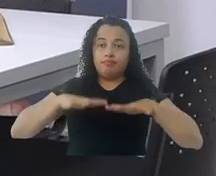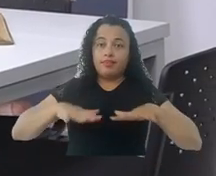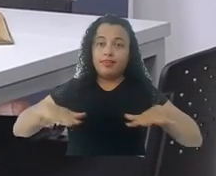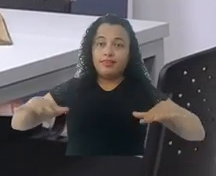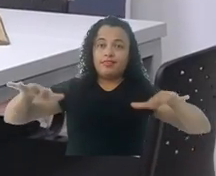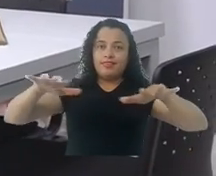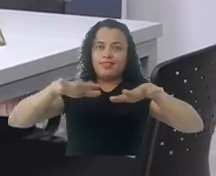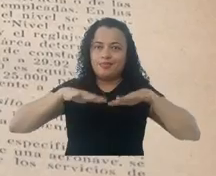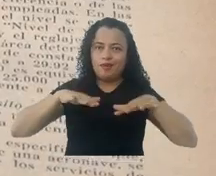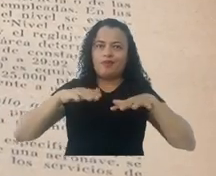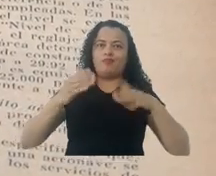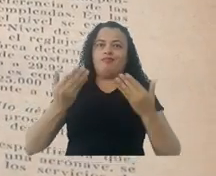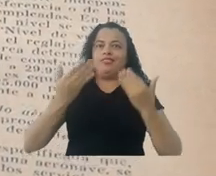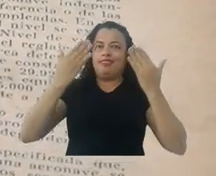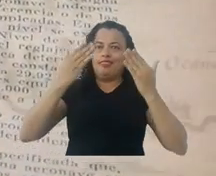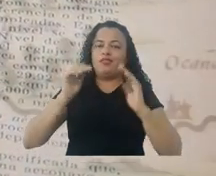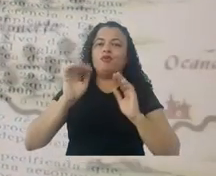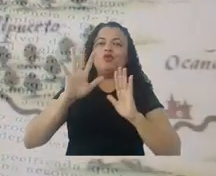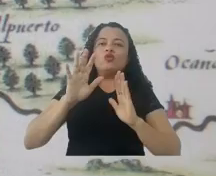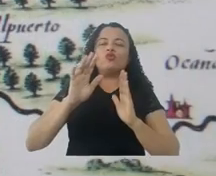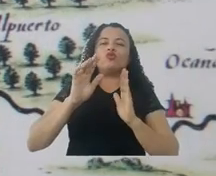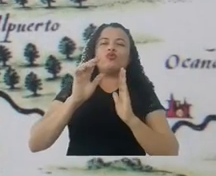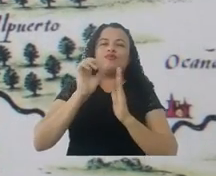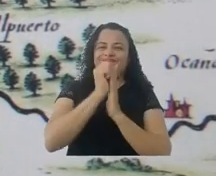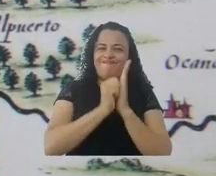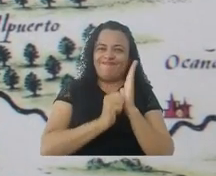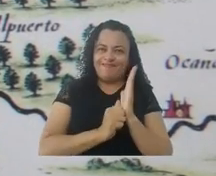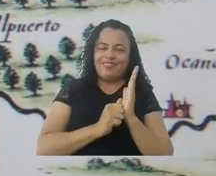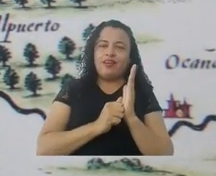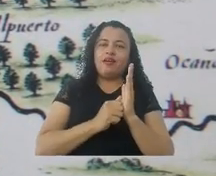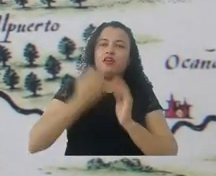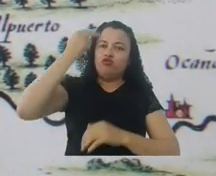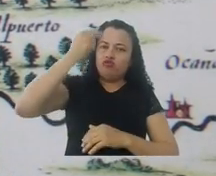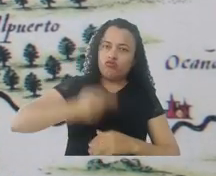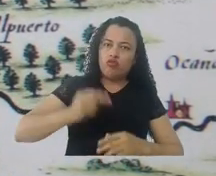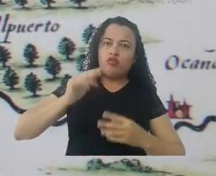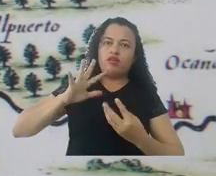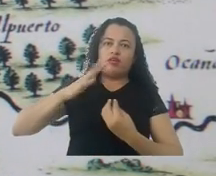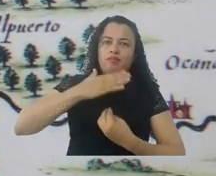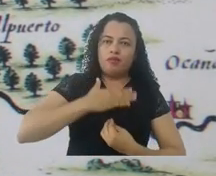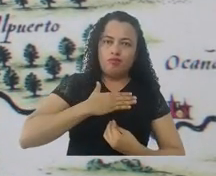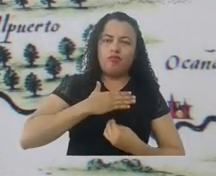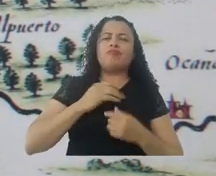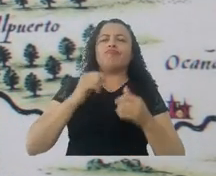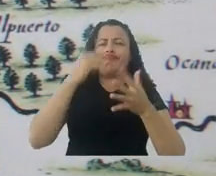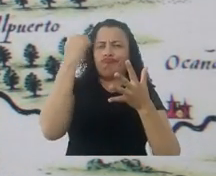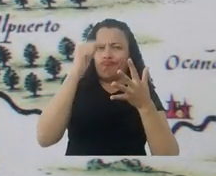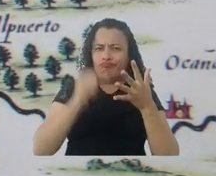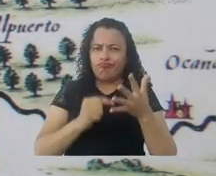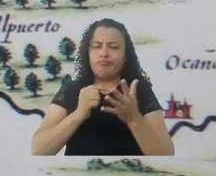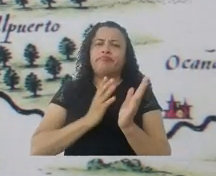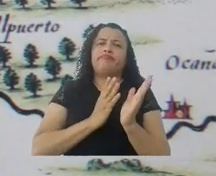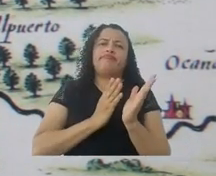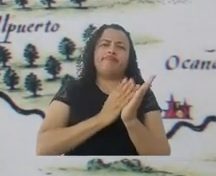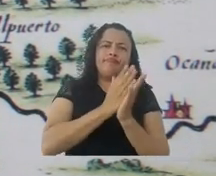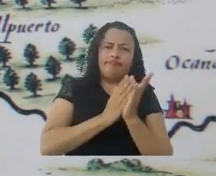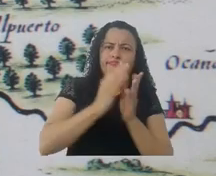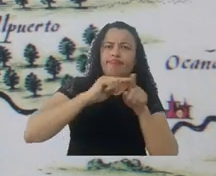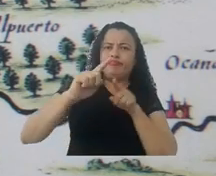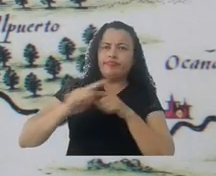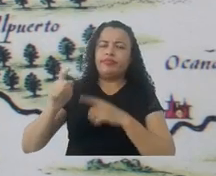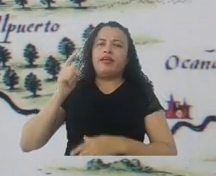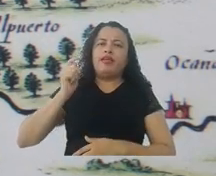este va a ser un espacio no solo del programa de Historia y Patrimonio, sino que van a confluir muchos otros programas aquí, como Derecho,